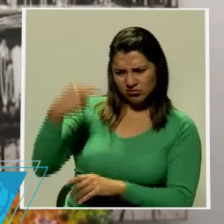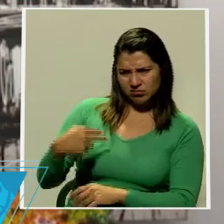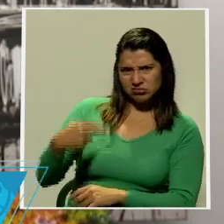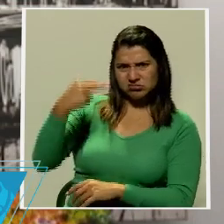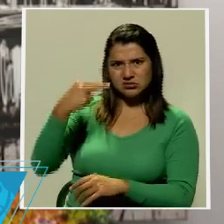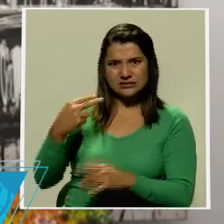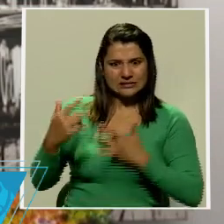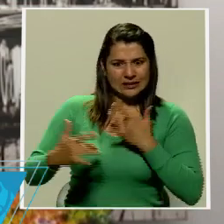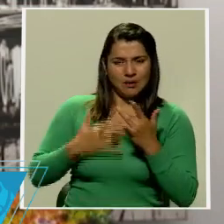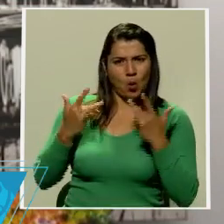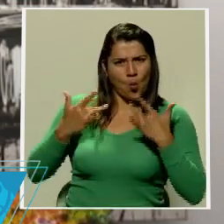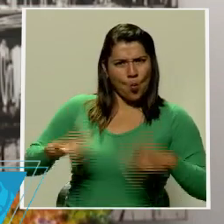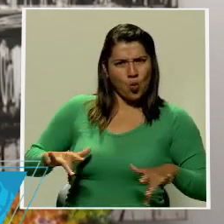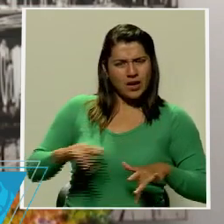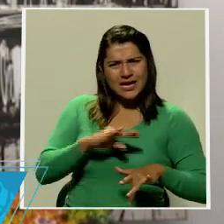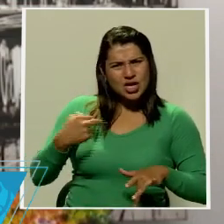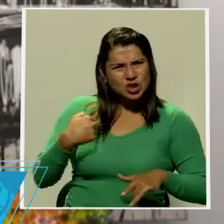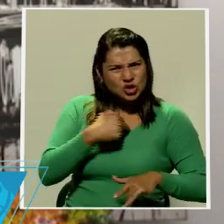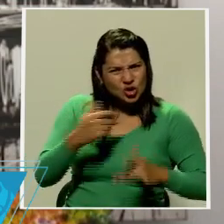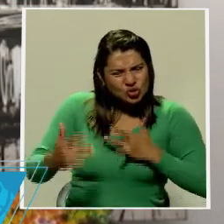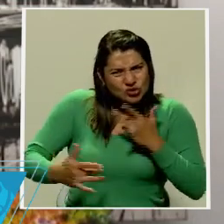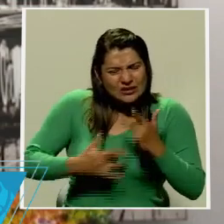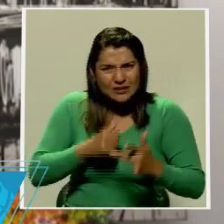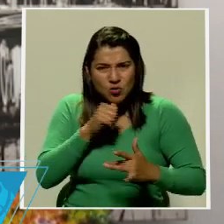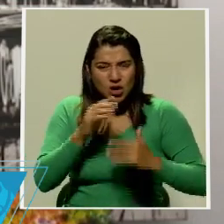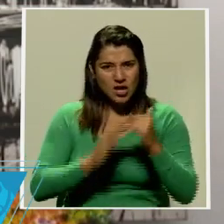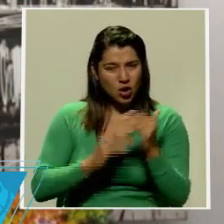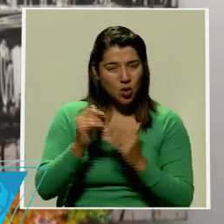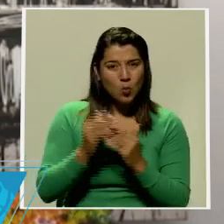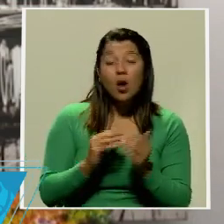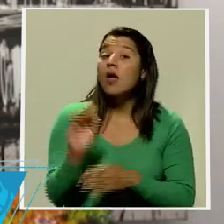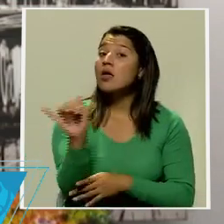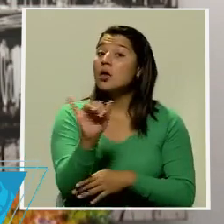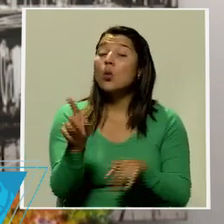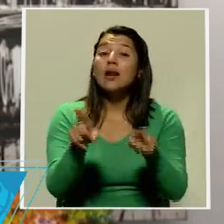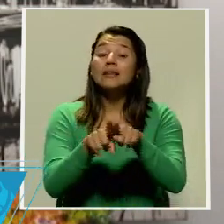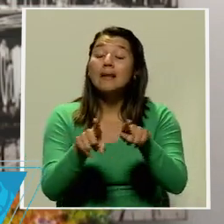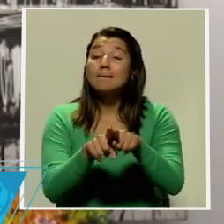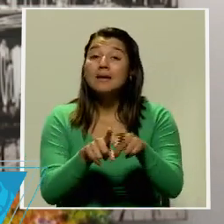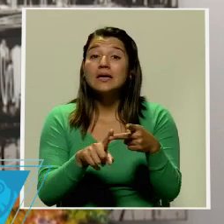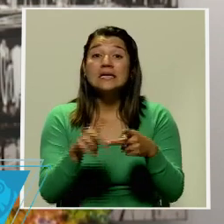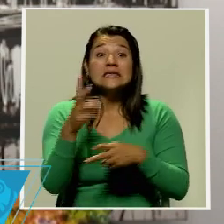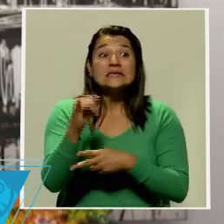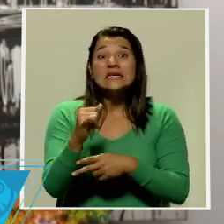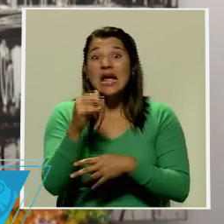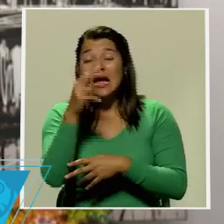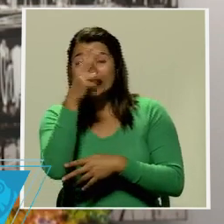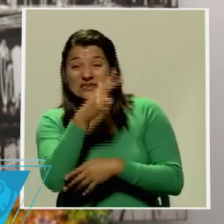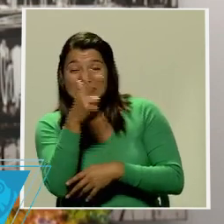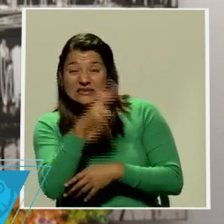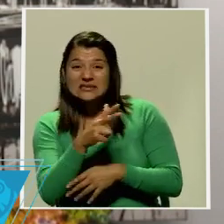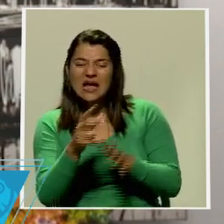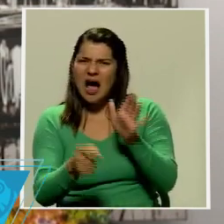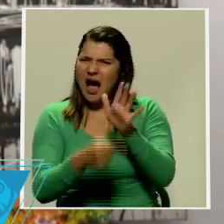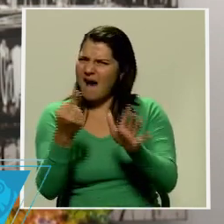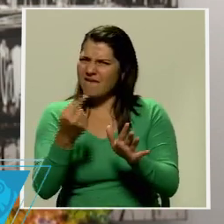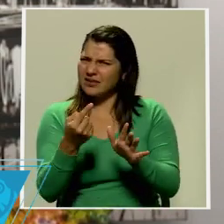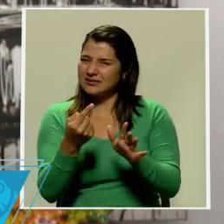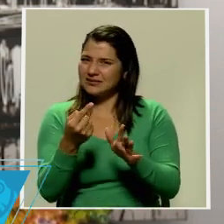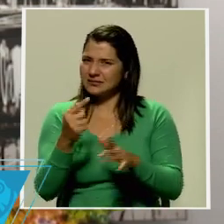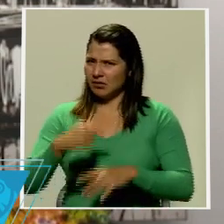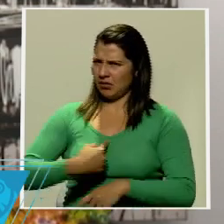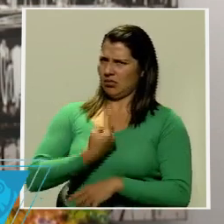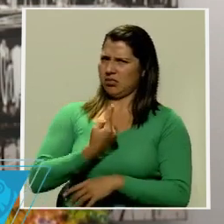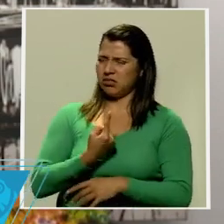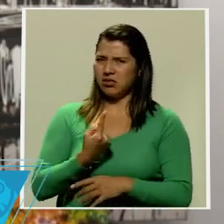están desnudando y nos sentimos nosotras incómodas. Igual cuando es chistes que sobresalen de